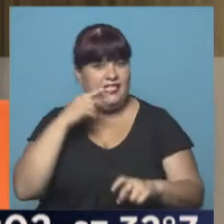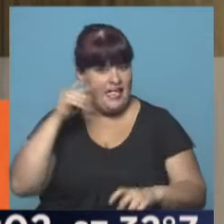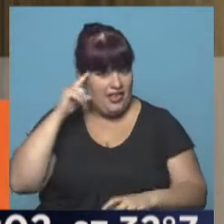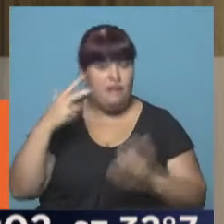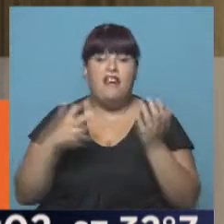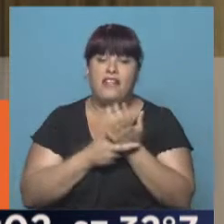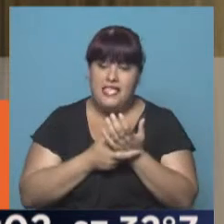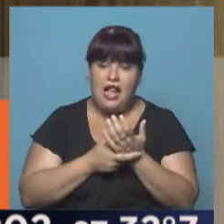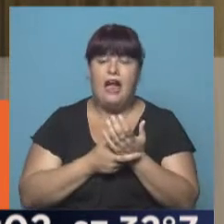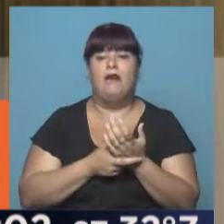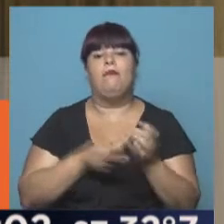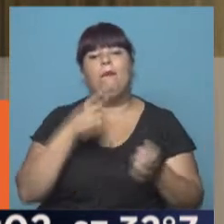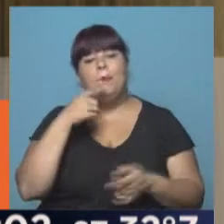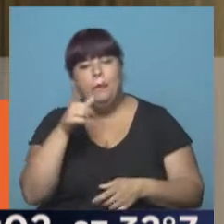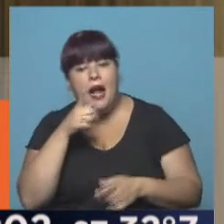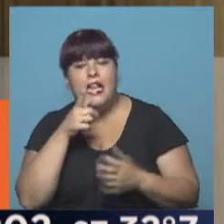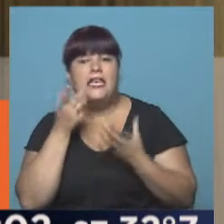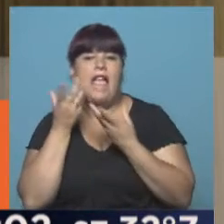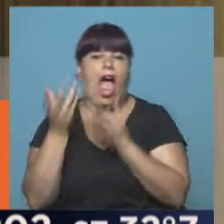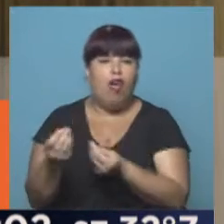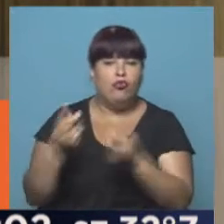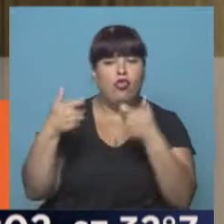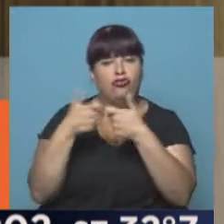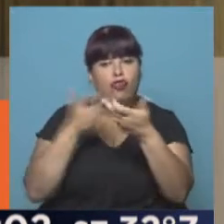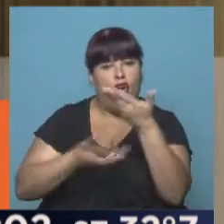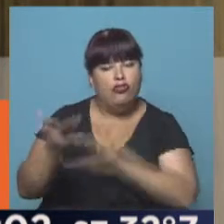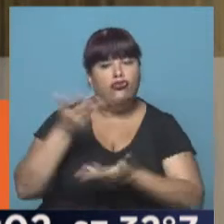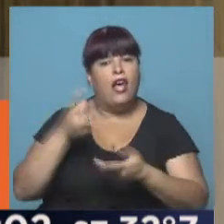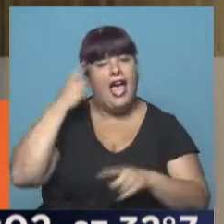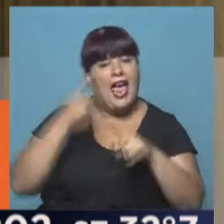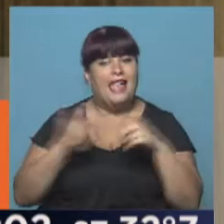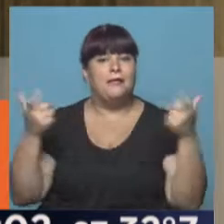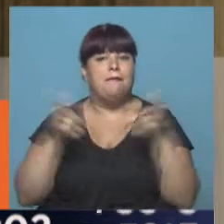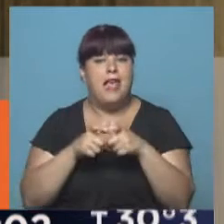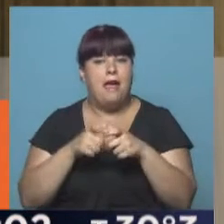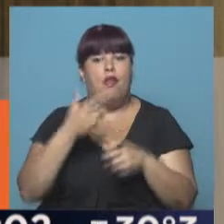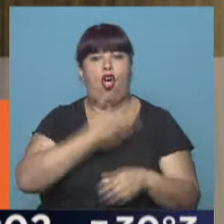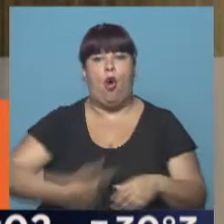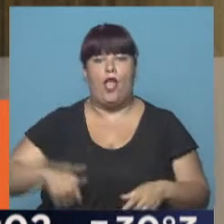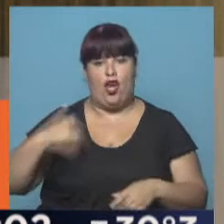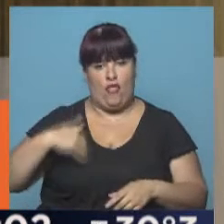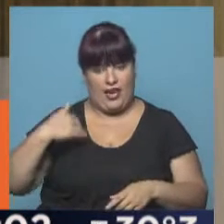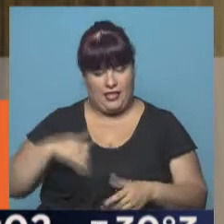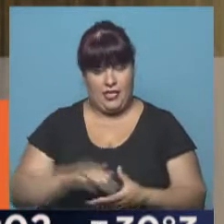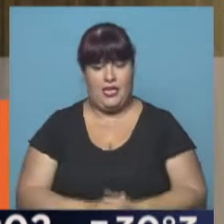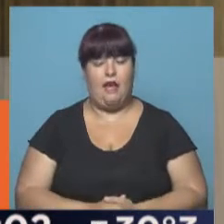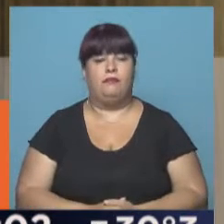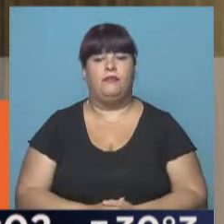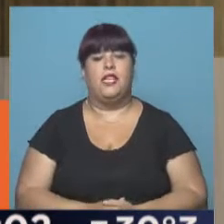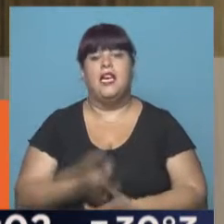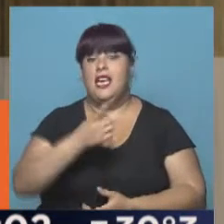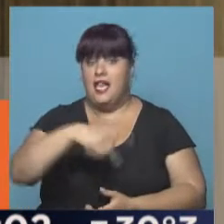Nisman manifestaba una supuesta colaboración de ex miembros del gobierno argentino que